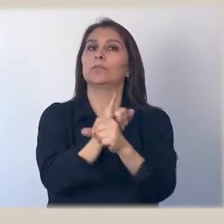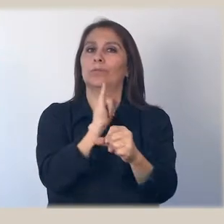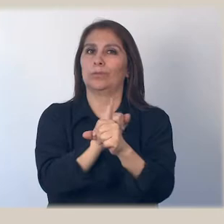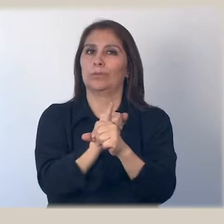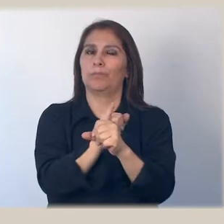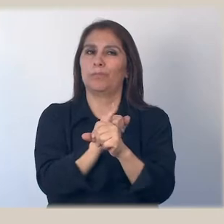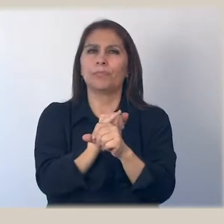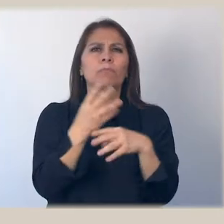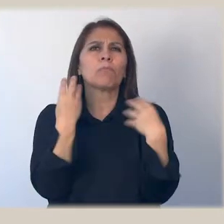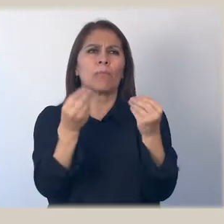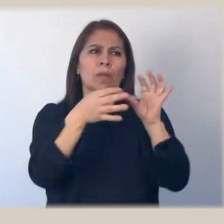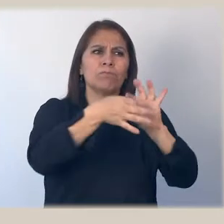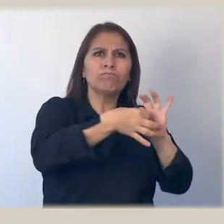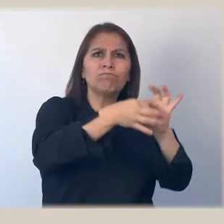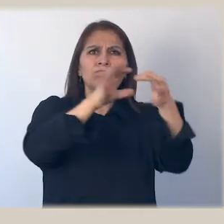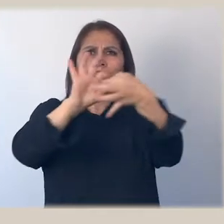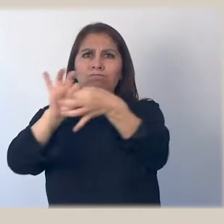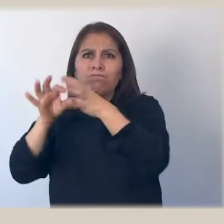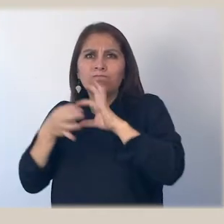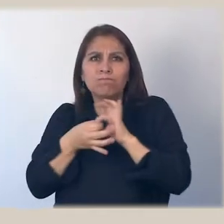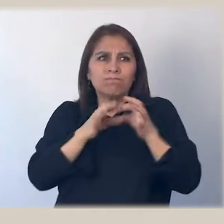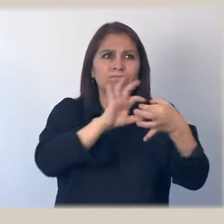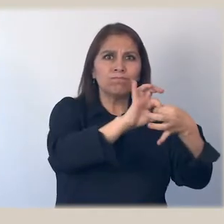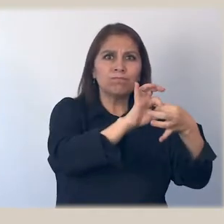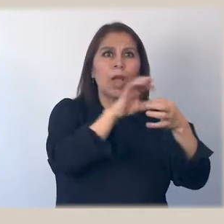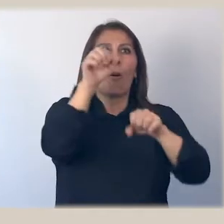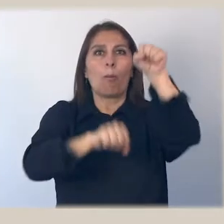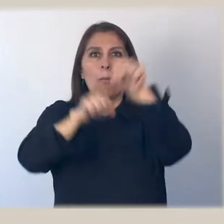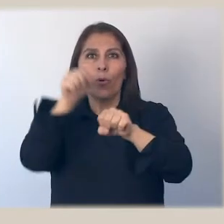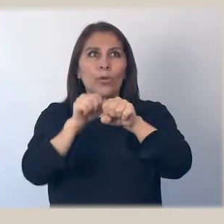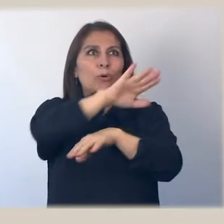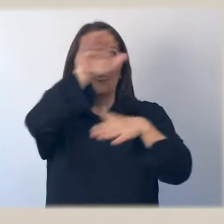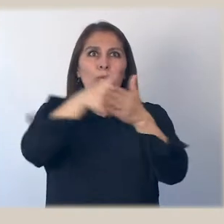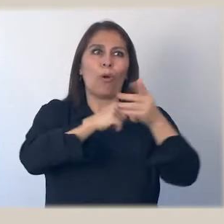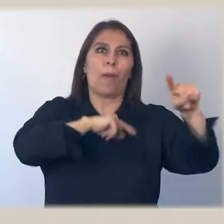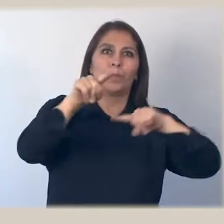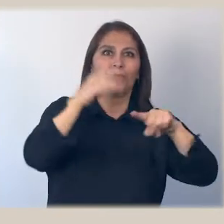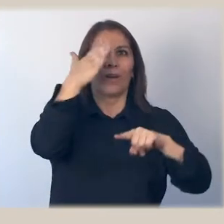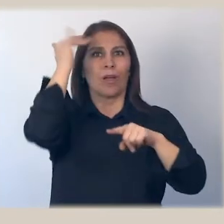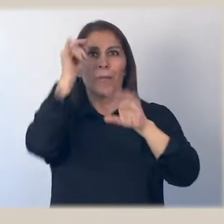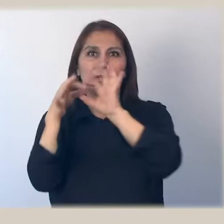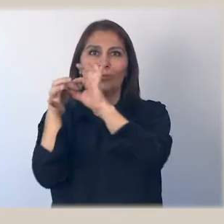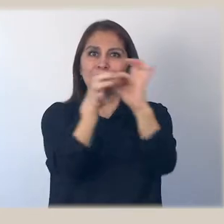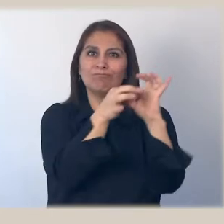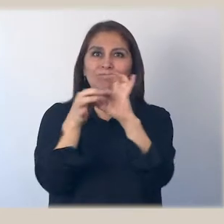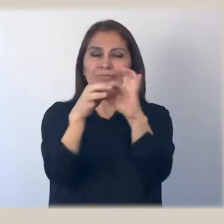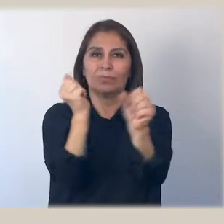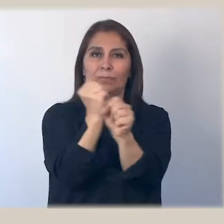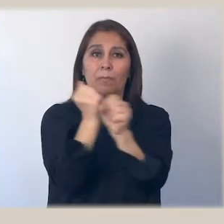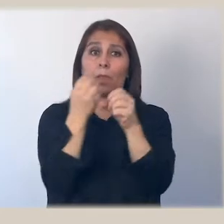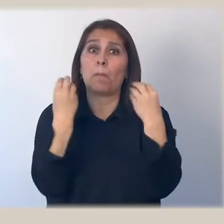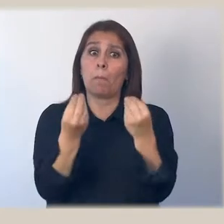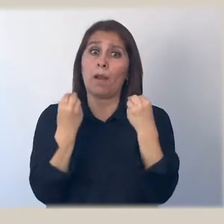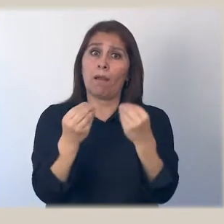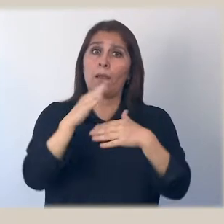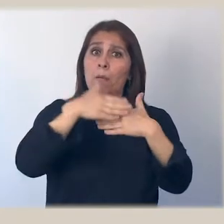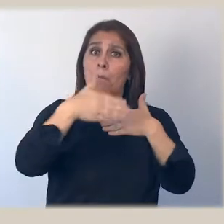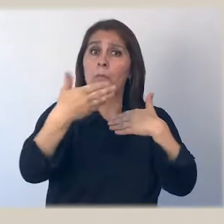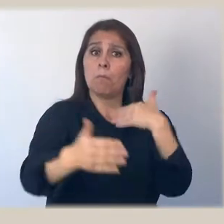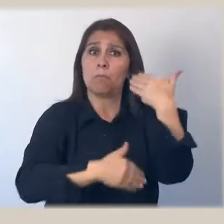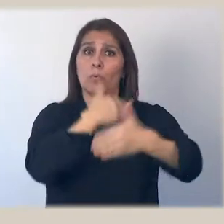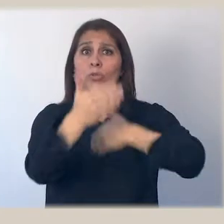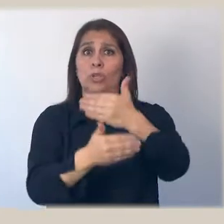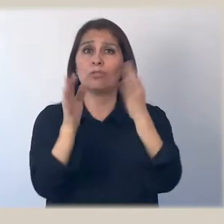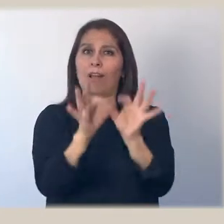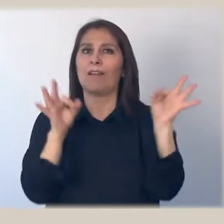políticas institucionales que de manera articulada han favorecido el trabajo entre las unidades académicas y administrativas para potenciar